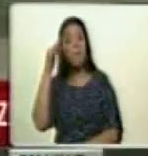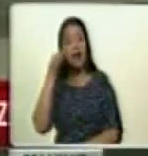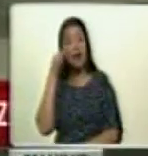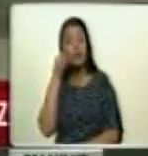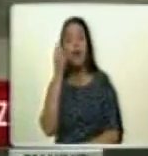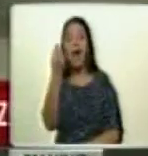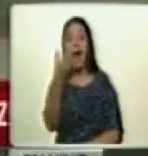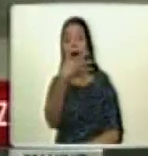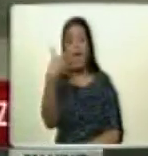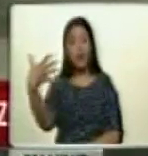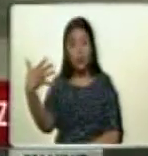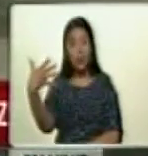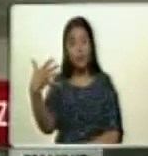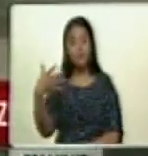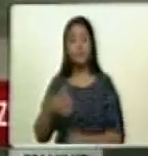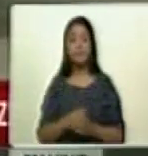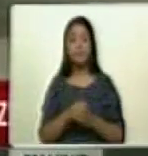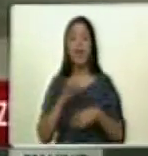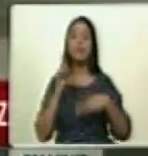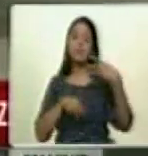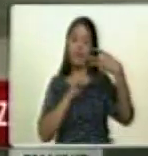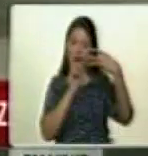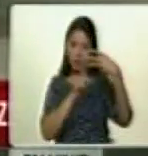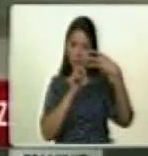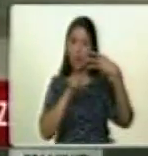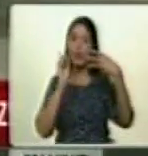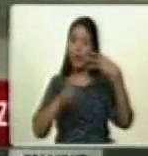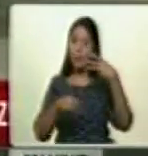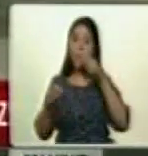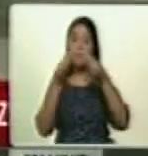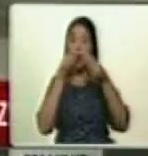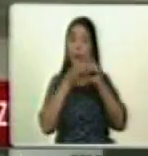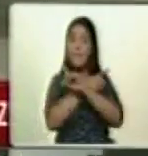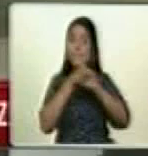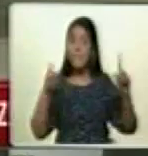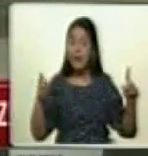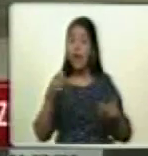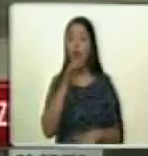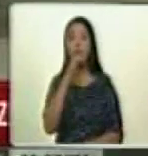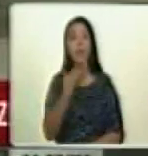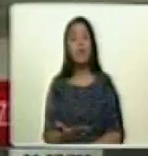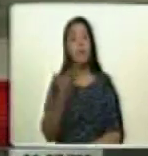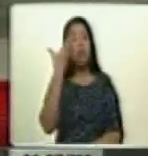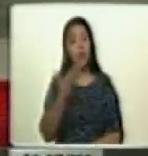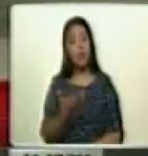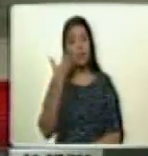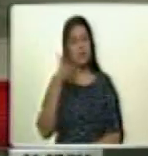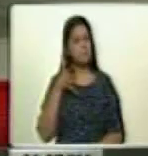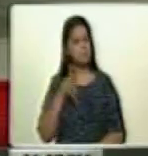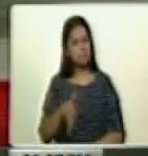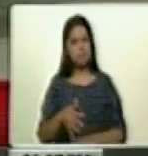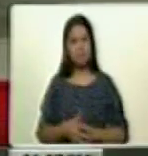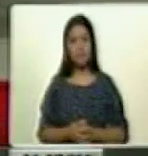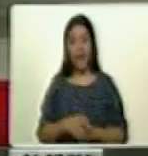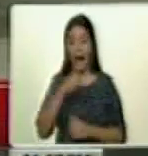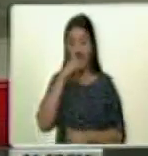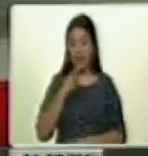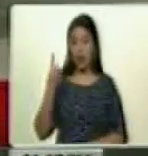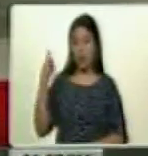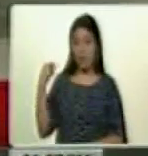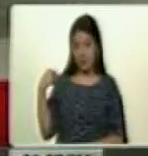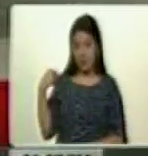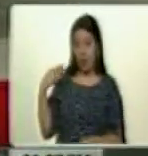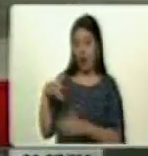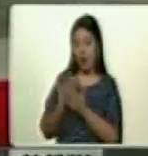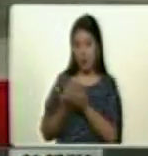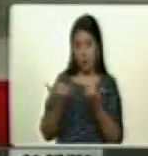arroz estamos en el tercer lugar también para el consumo, pero una noticia bien importante es que desde el año pasado